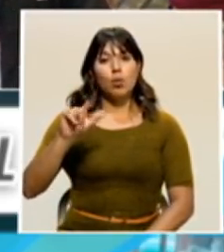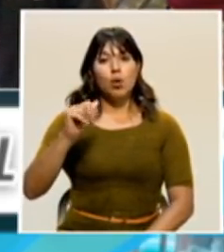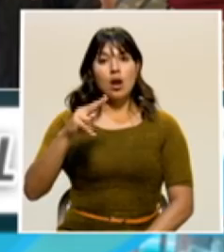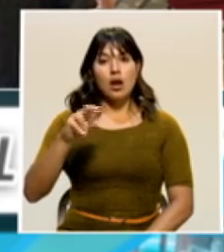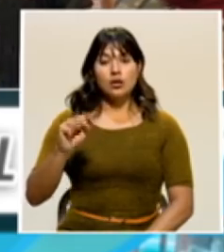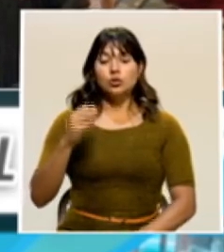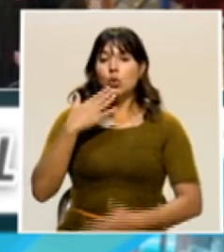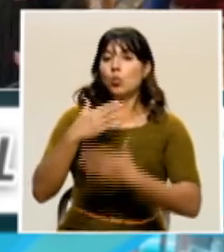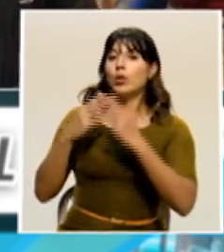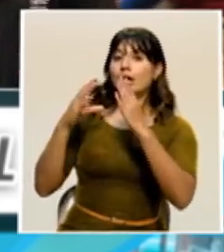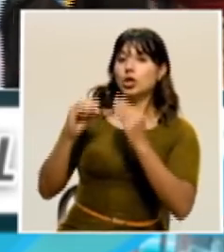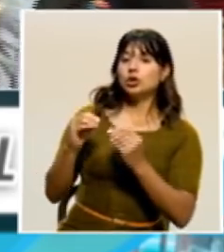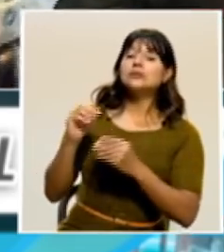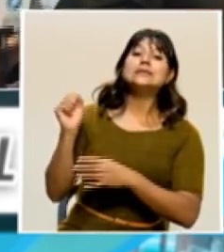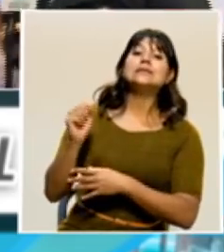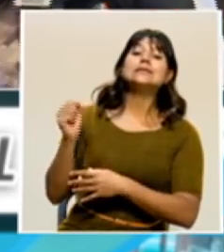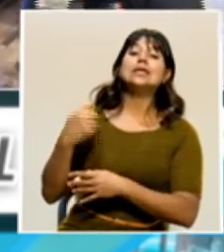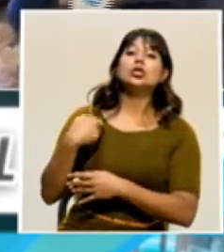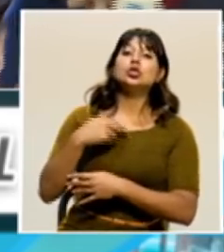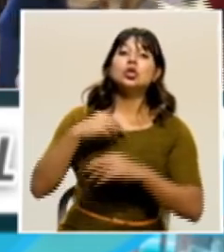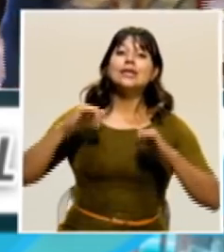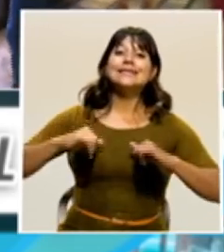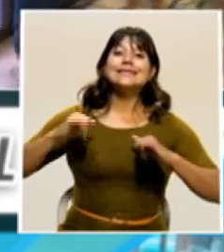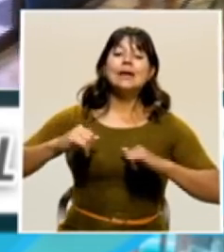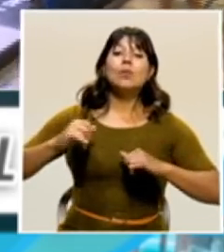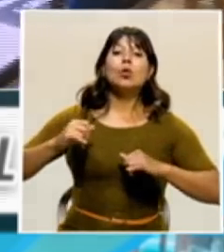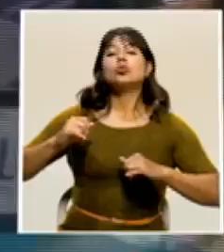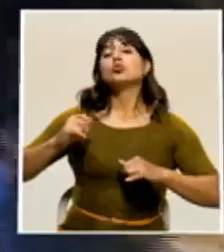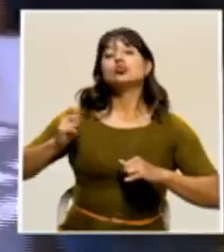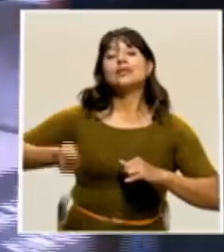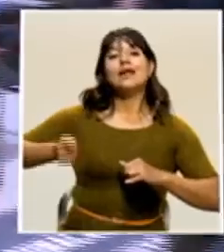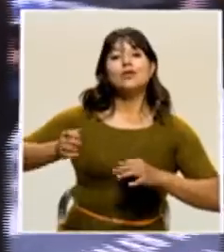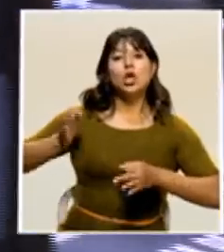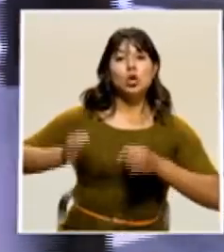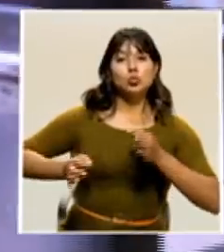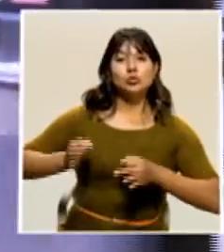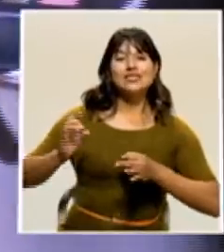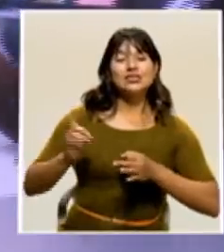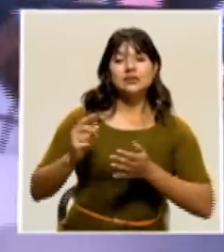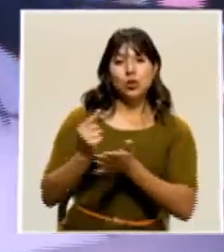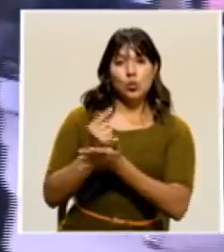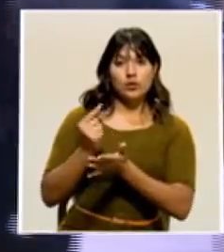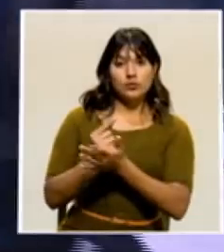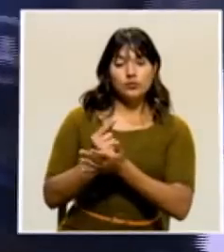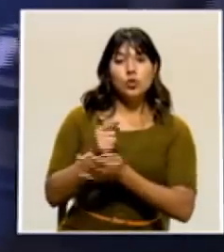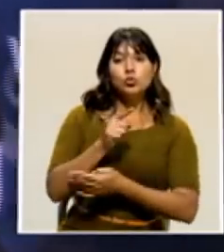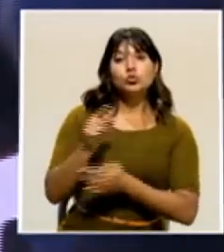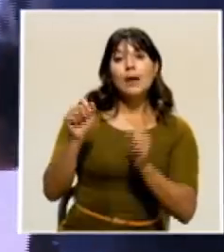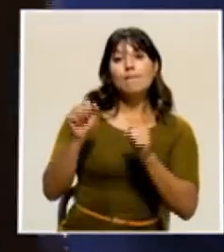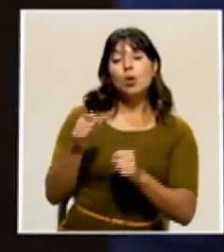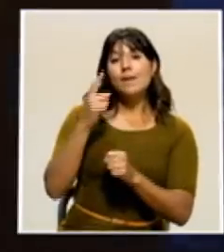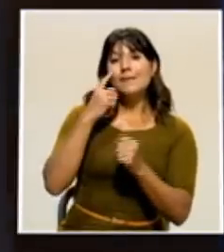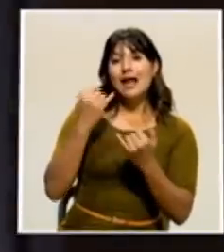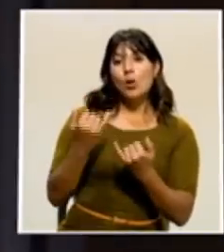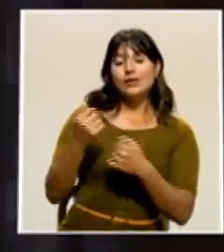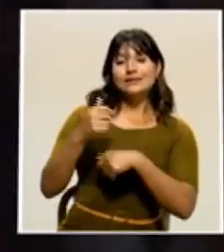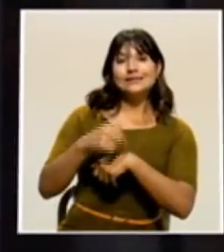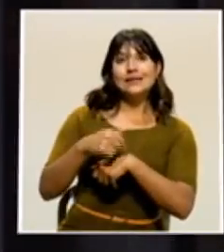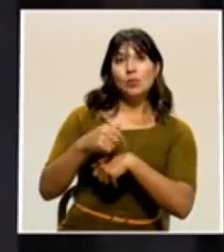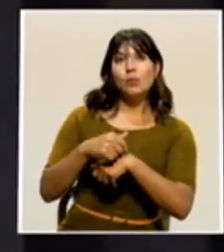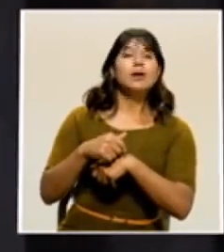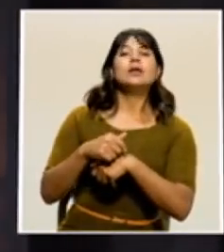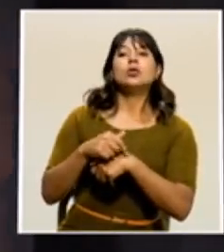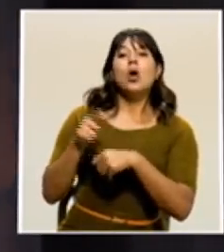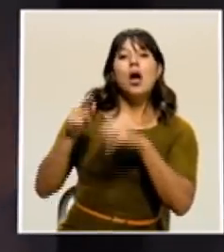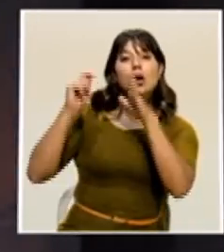Buenas noches, don Ernesto. Así es, estamos en los tribunales de justicia en Goicoechea, donde ustedes pueden ver en este momento imágenes en vivo